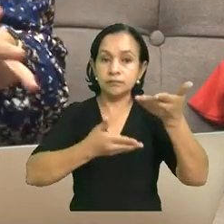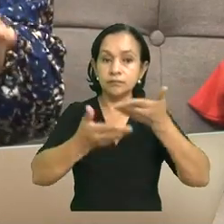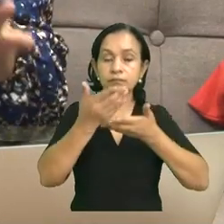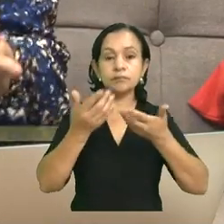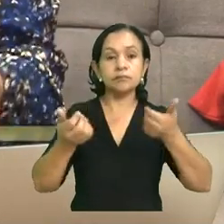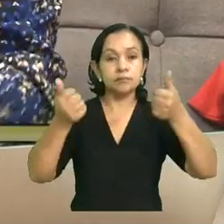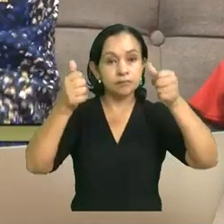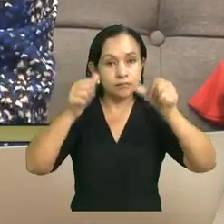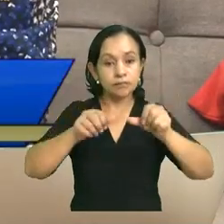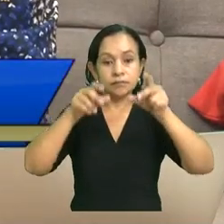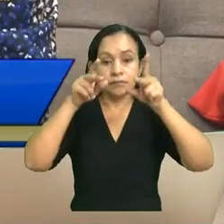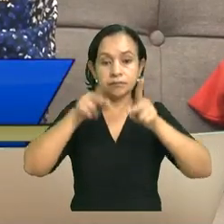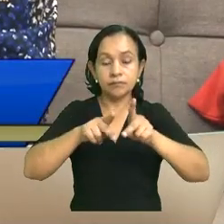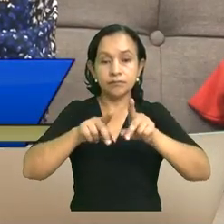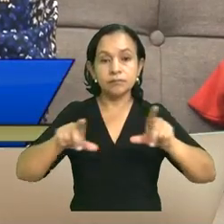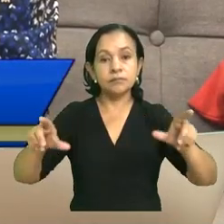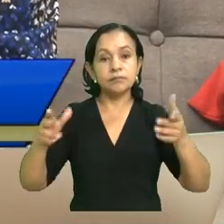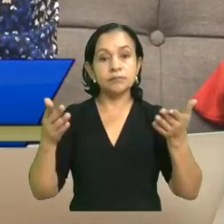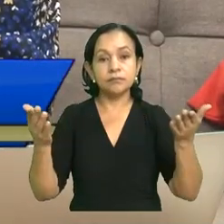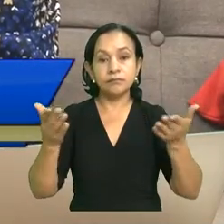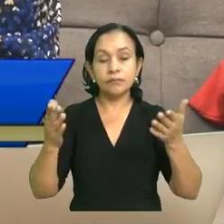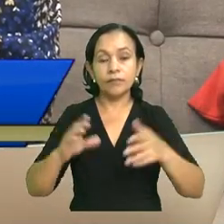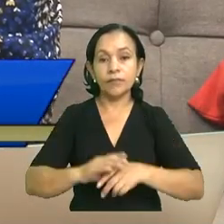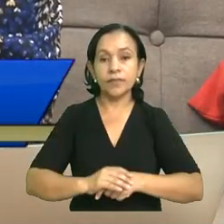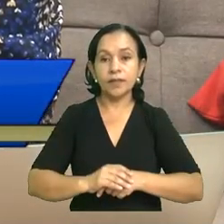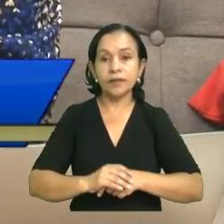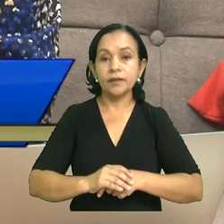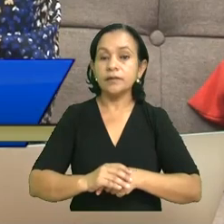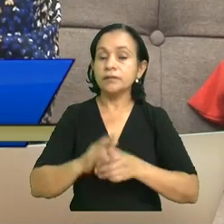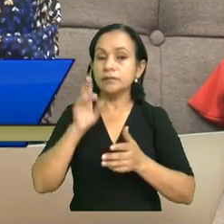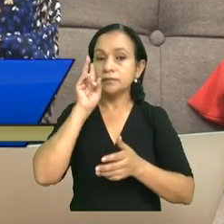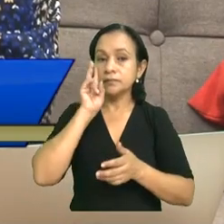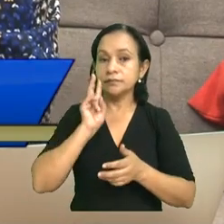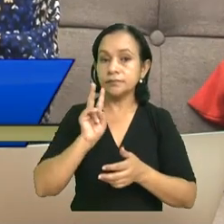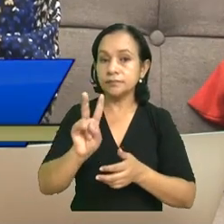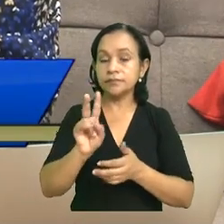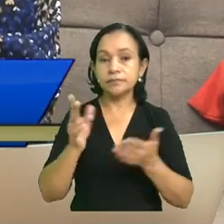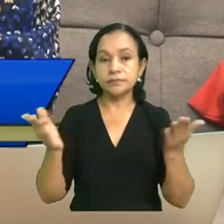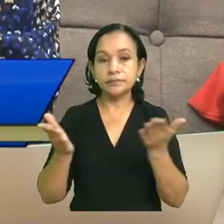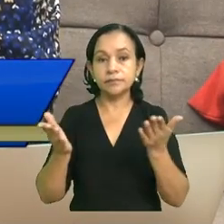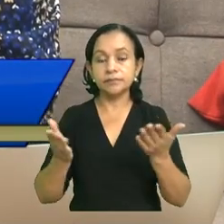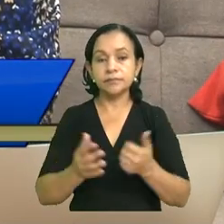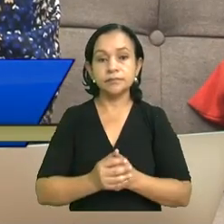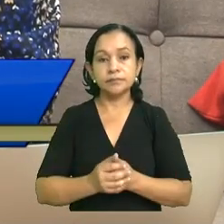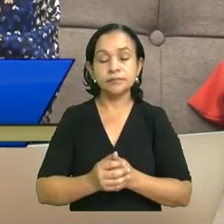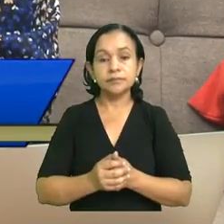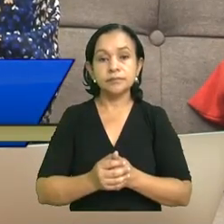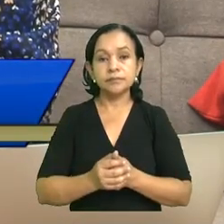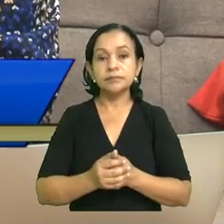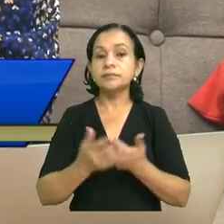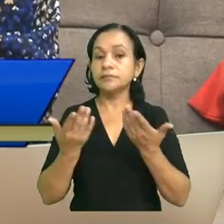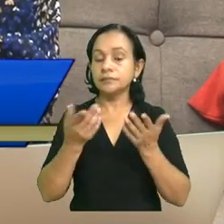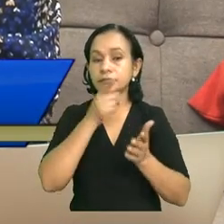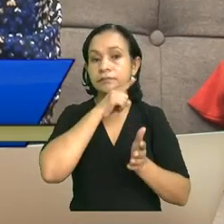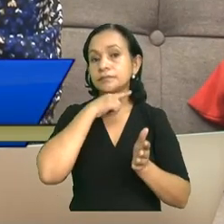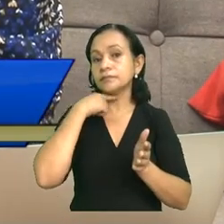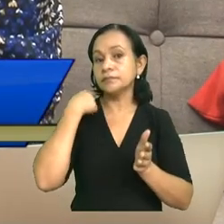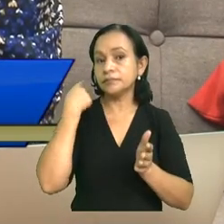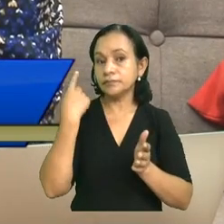conciliar un plan que es el que se va implementando y que en realidad